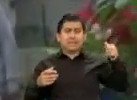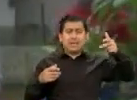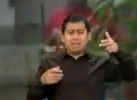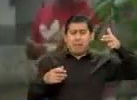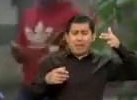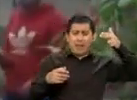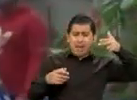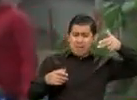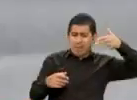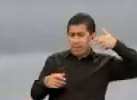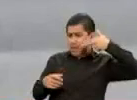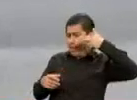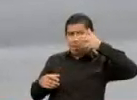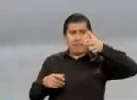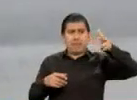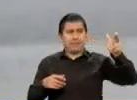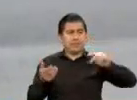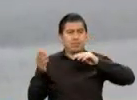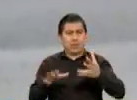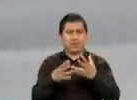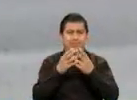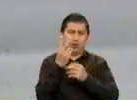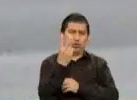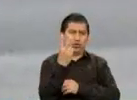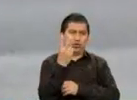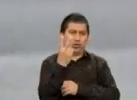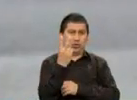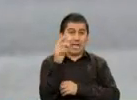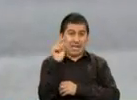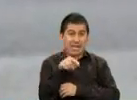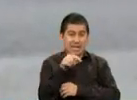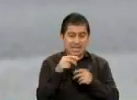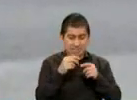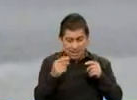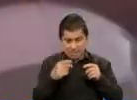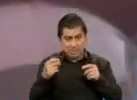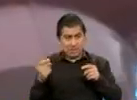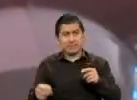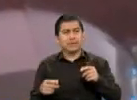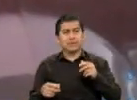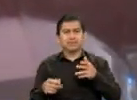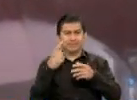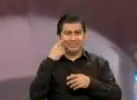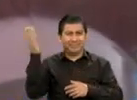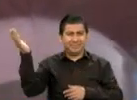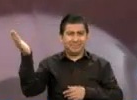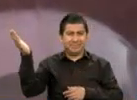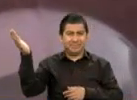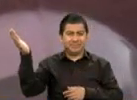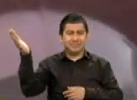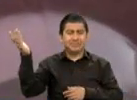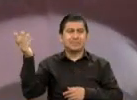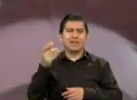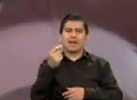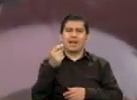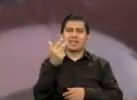parabrisas lateral izquierdo. En la escena se encontraron más de 6 casquillos. En las ventanas posteriores del vehículo se contabilizaron